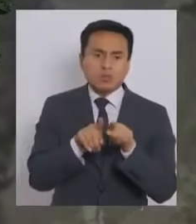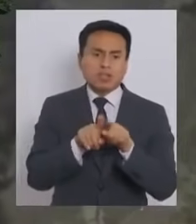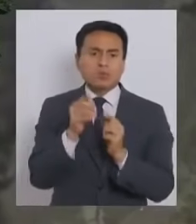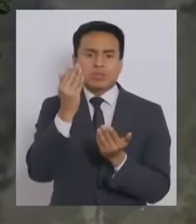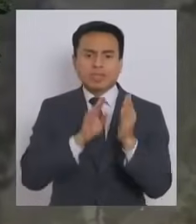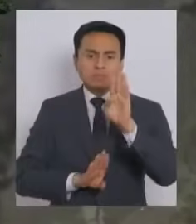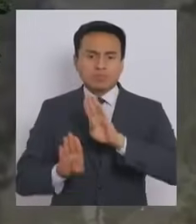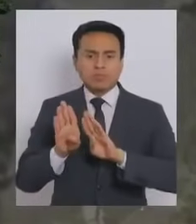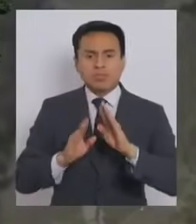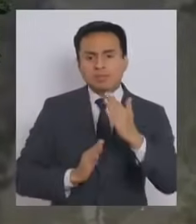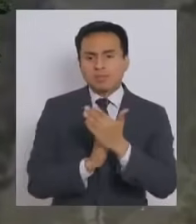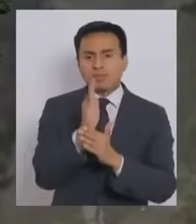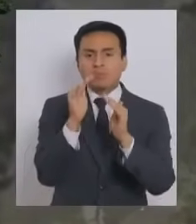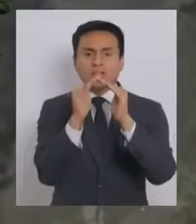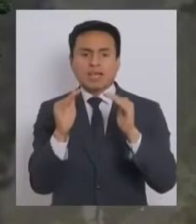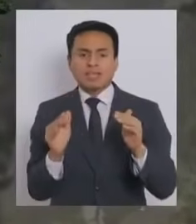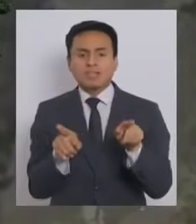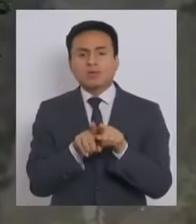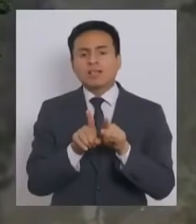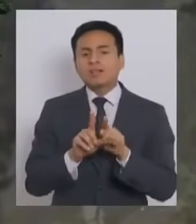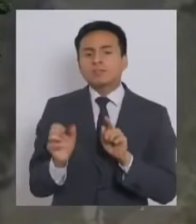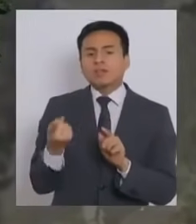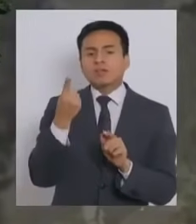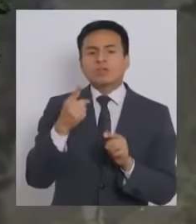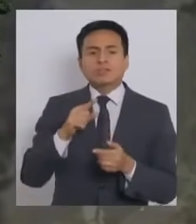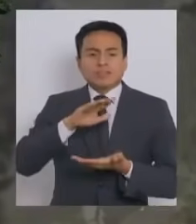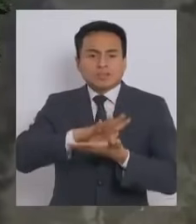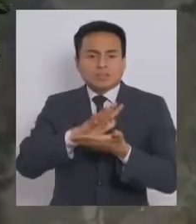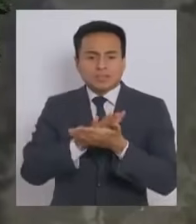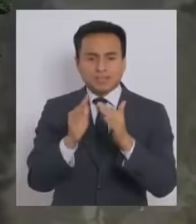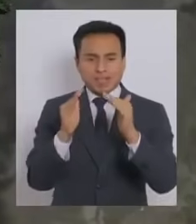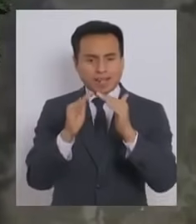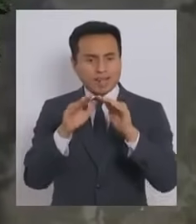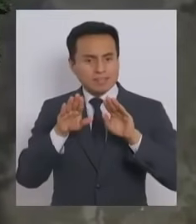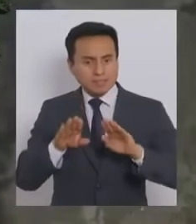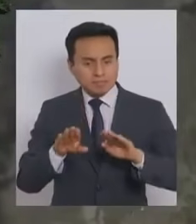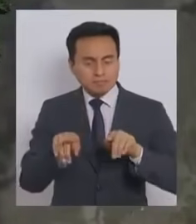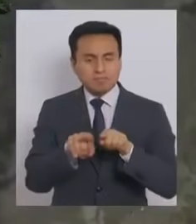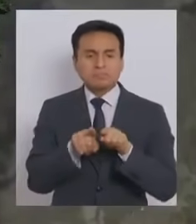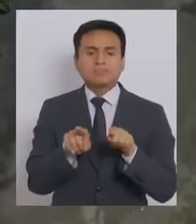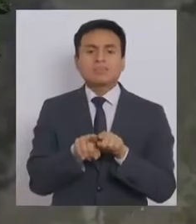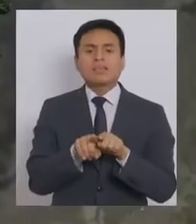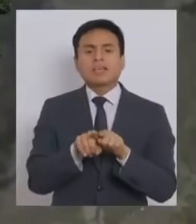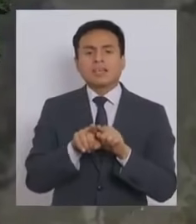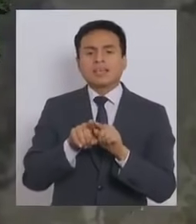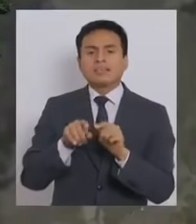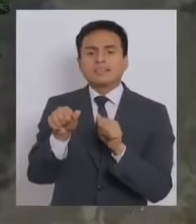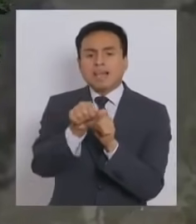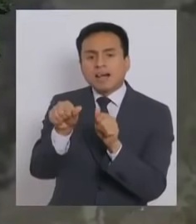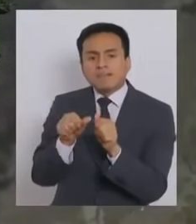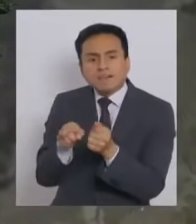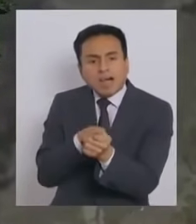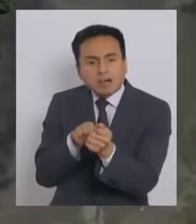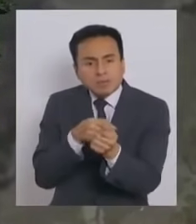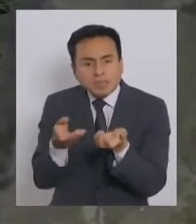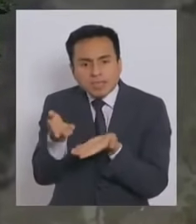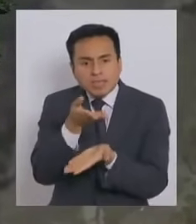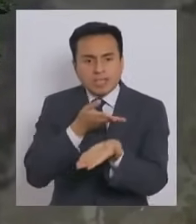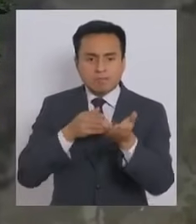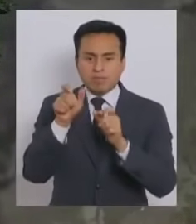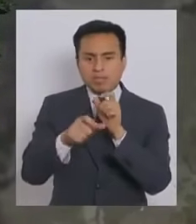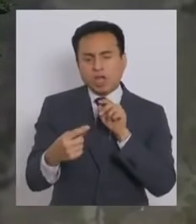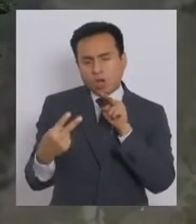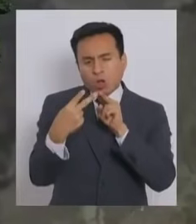parte por casa. Es decir, que privilegiemos las celebraciones adentro del hogar, en nuestros entornos familiares, con aquellas personas que